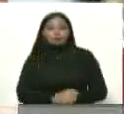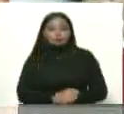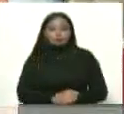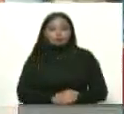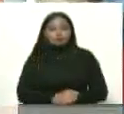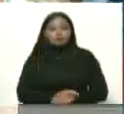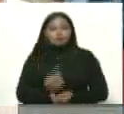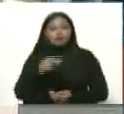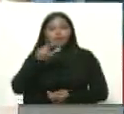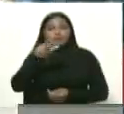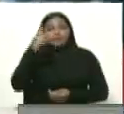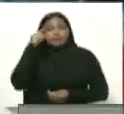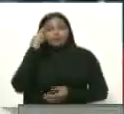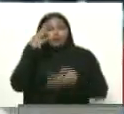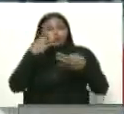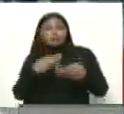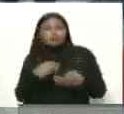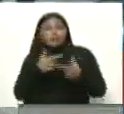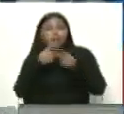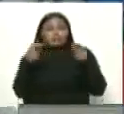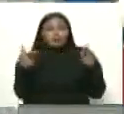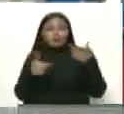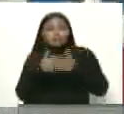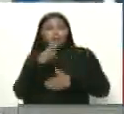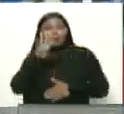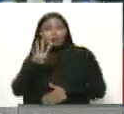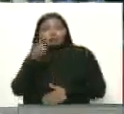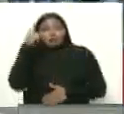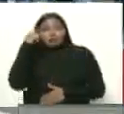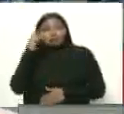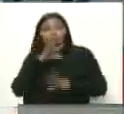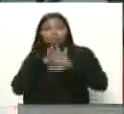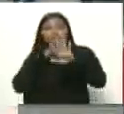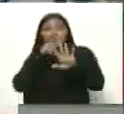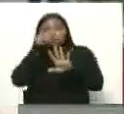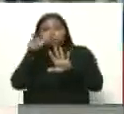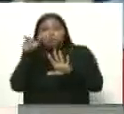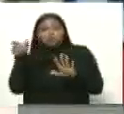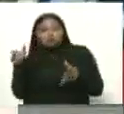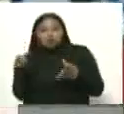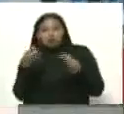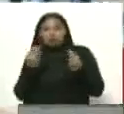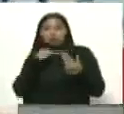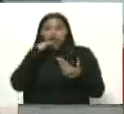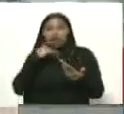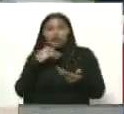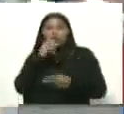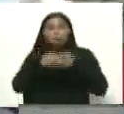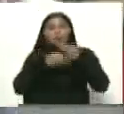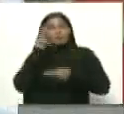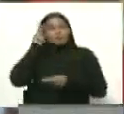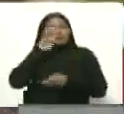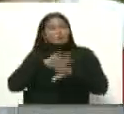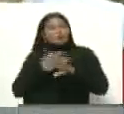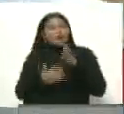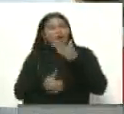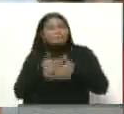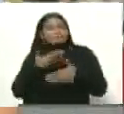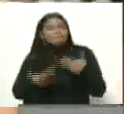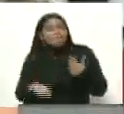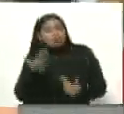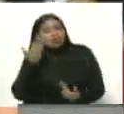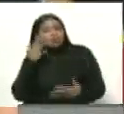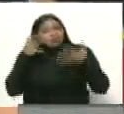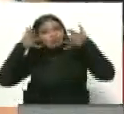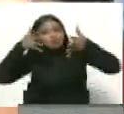Eran 3 días originalmente y se amplió a 4 por la cantidad y el volumen de personas. Como profesor, ¿por qué es importante seguir